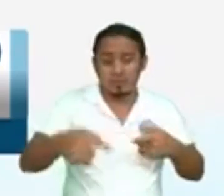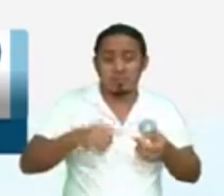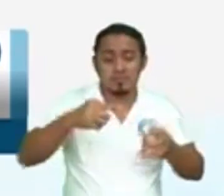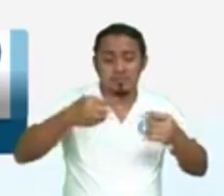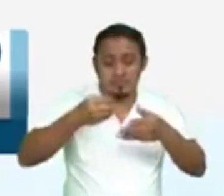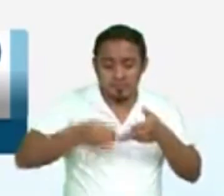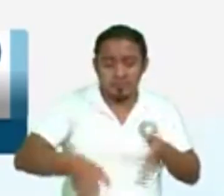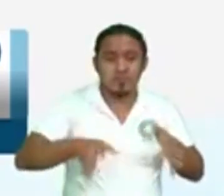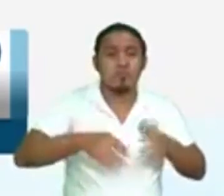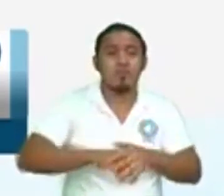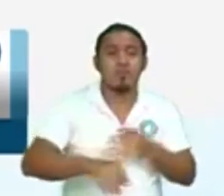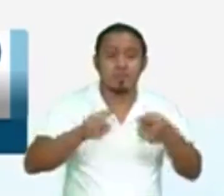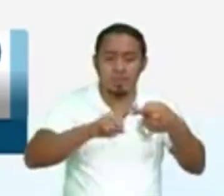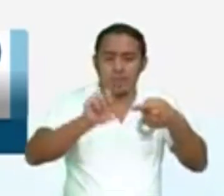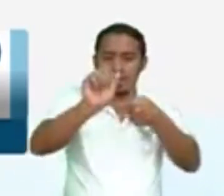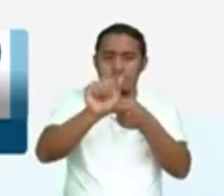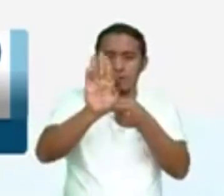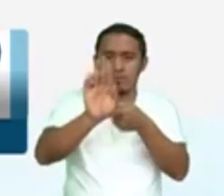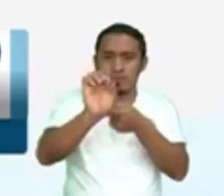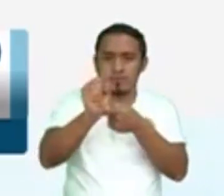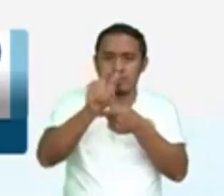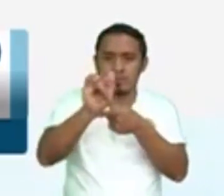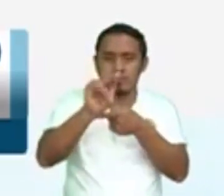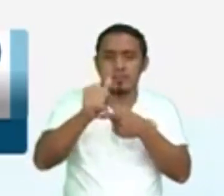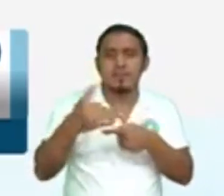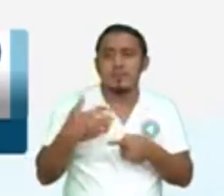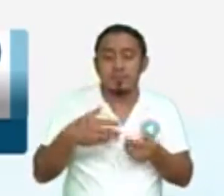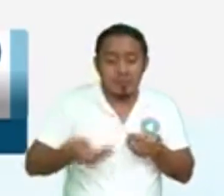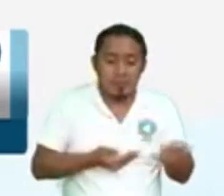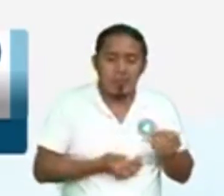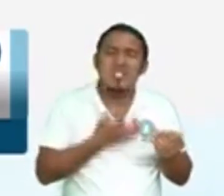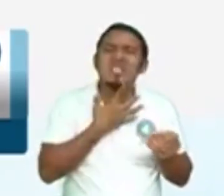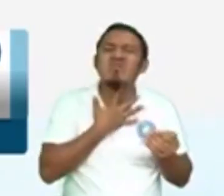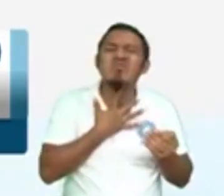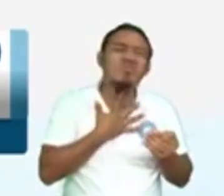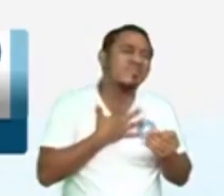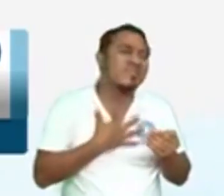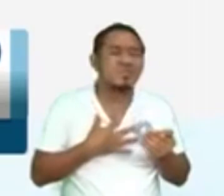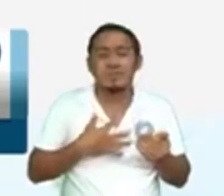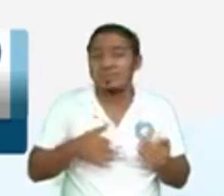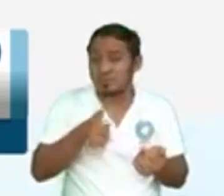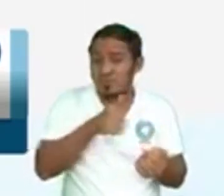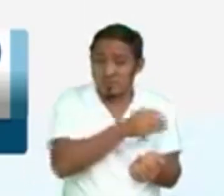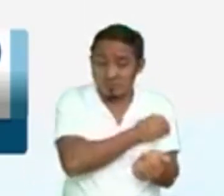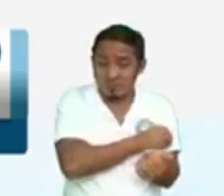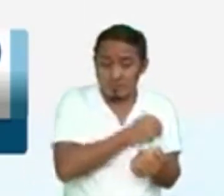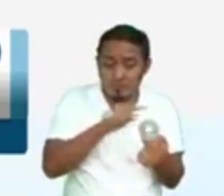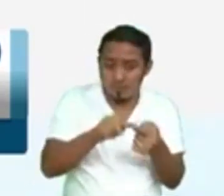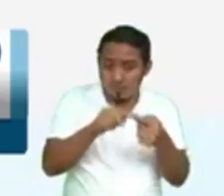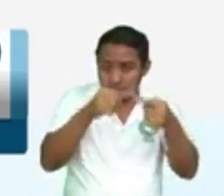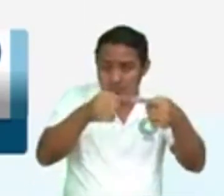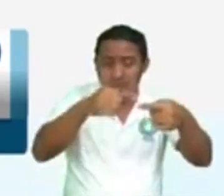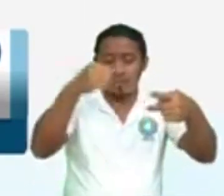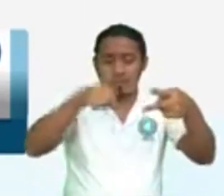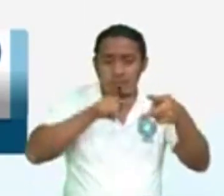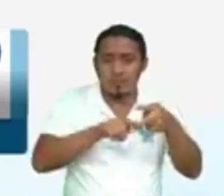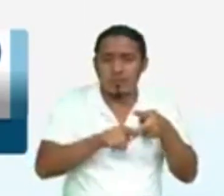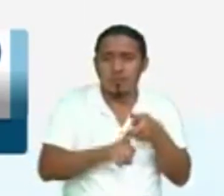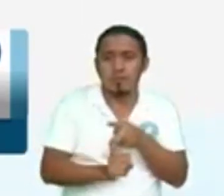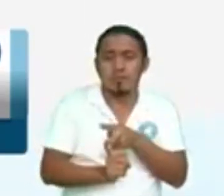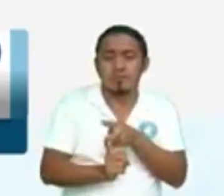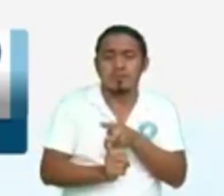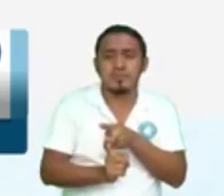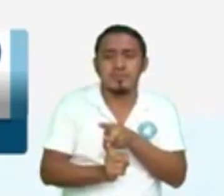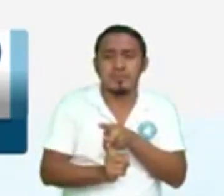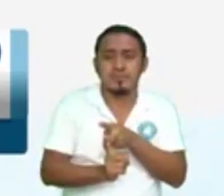la abstinencia, que es donde los niños están acostumbrados, el feto está acostumbrado al licor, ¿qué otros trastornos se dan por el Entonces, TEAF? es